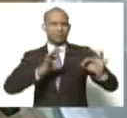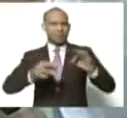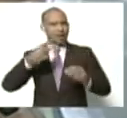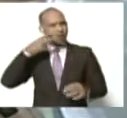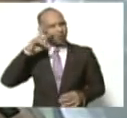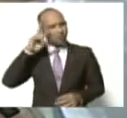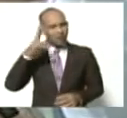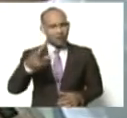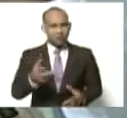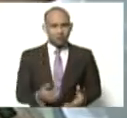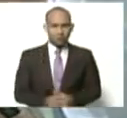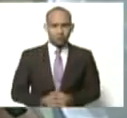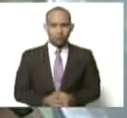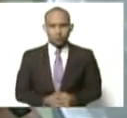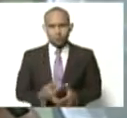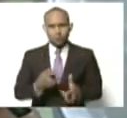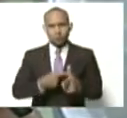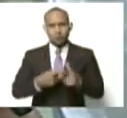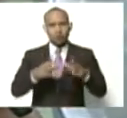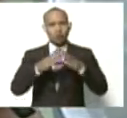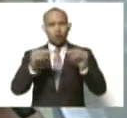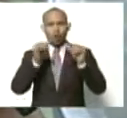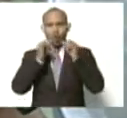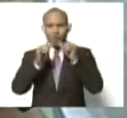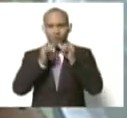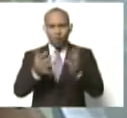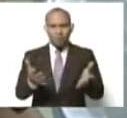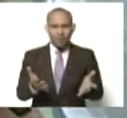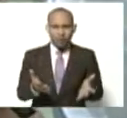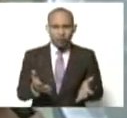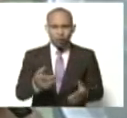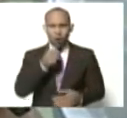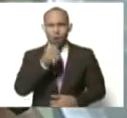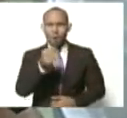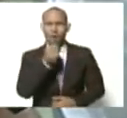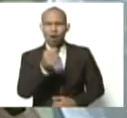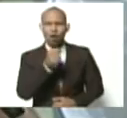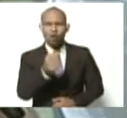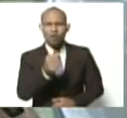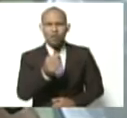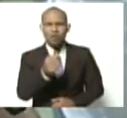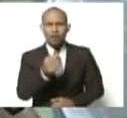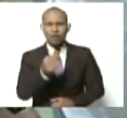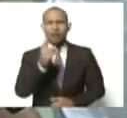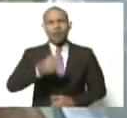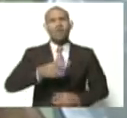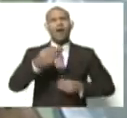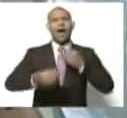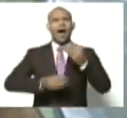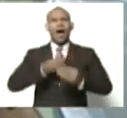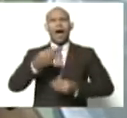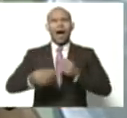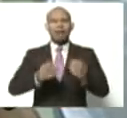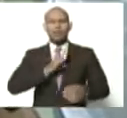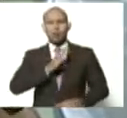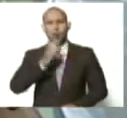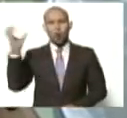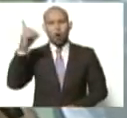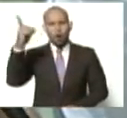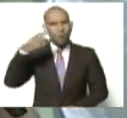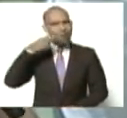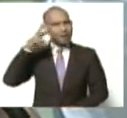sacó a todo aquel periodista que no se prestara ni remotamente a atender los deseos de Uribe. Ahorita la revista Semana